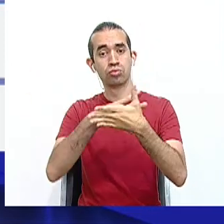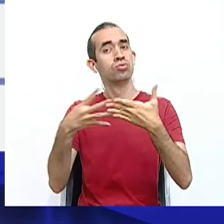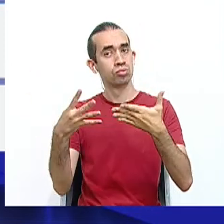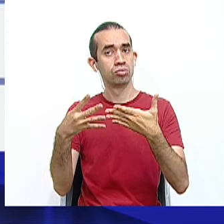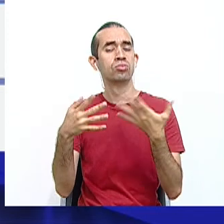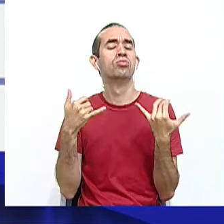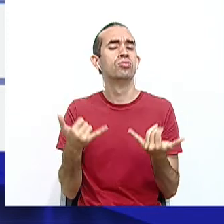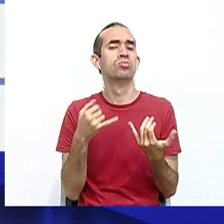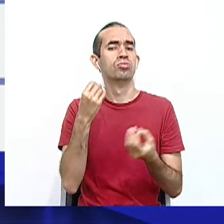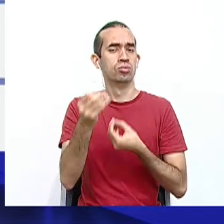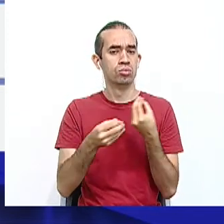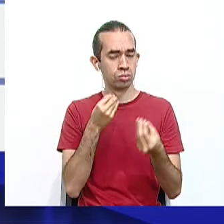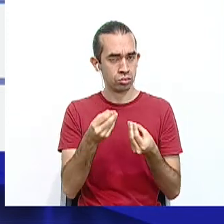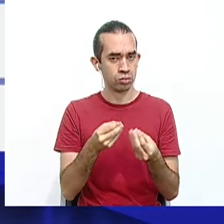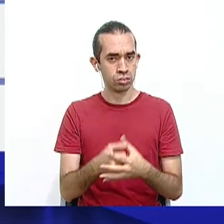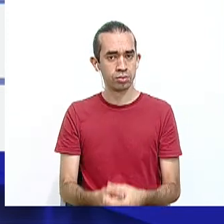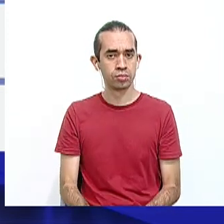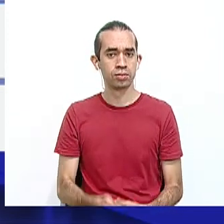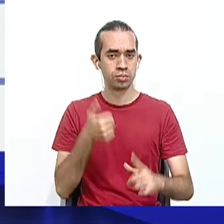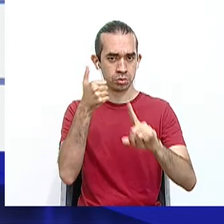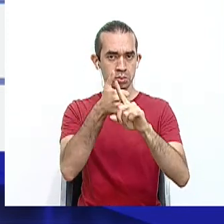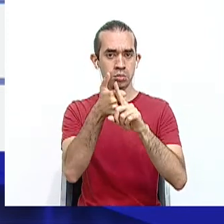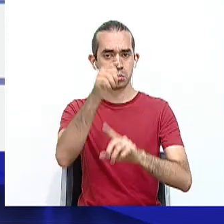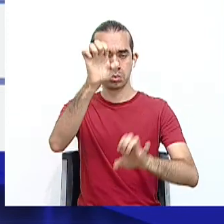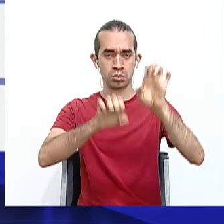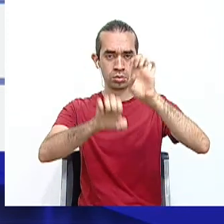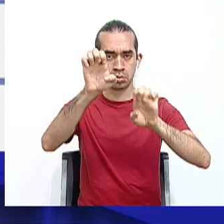A continuación, la autoevaluación.